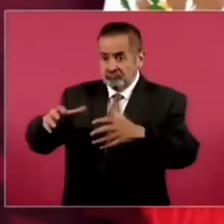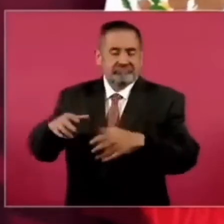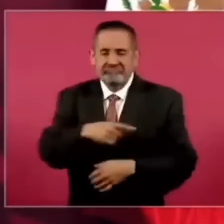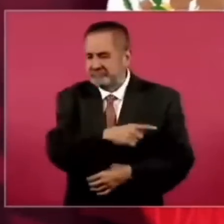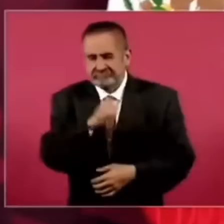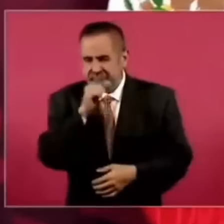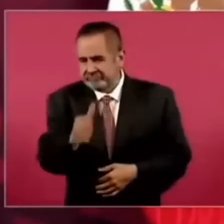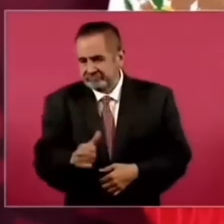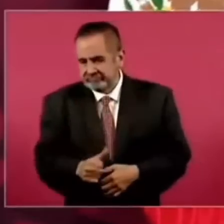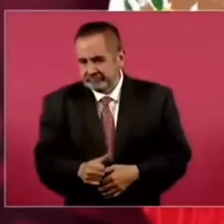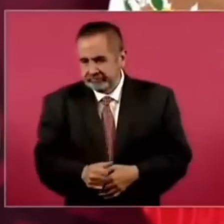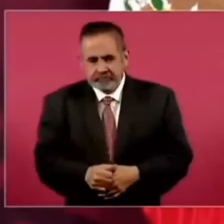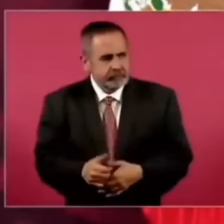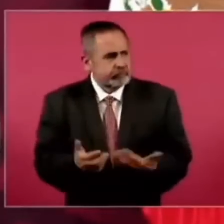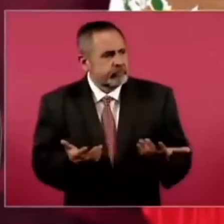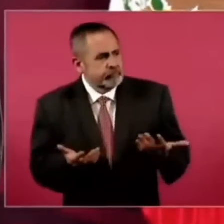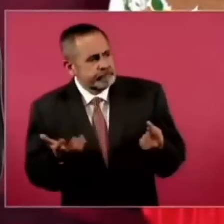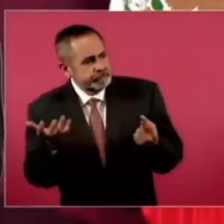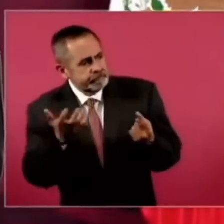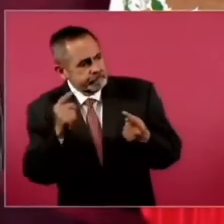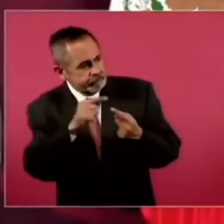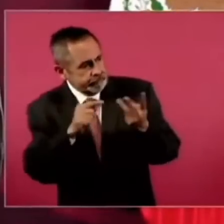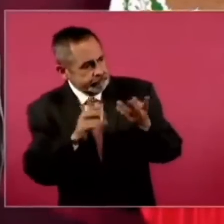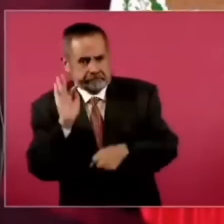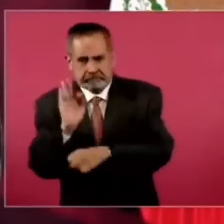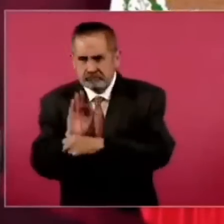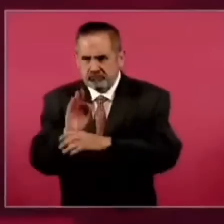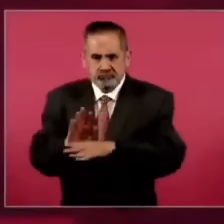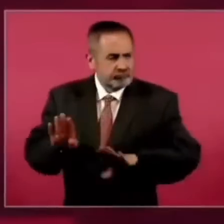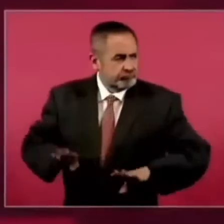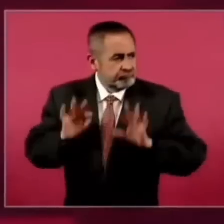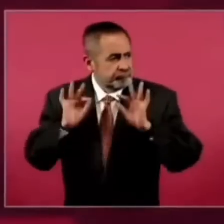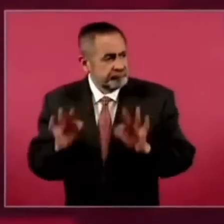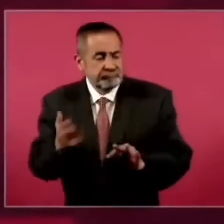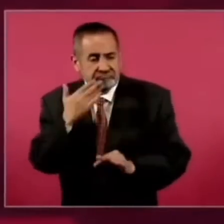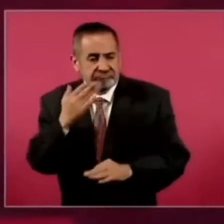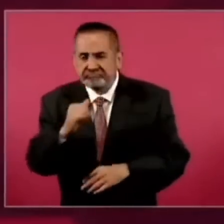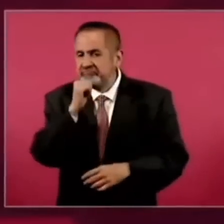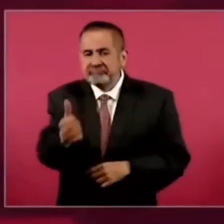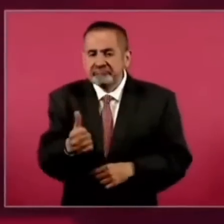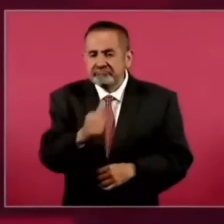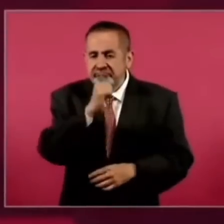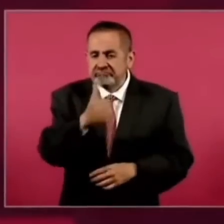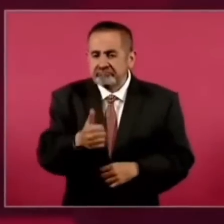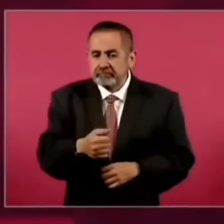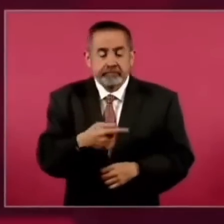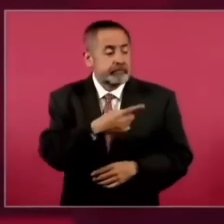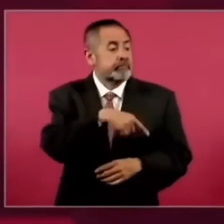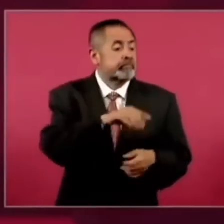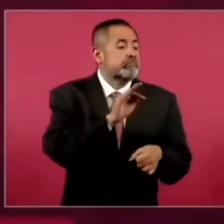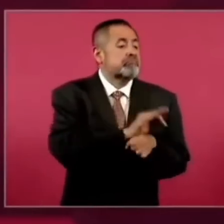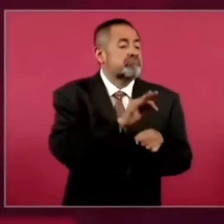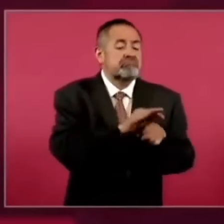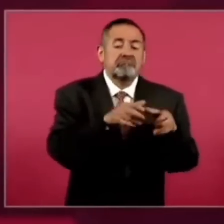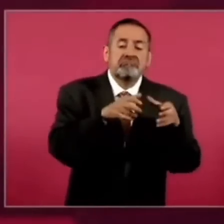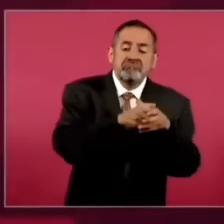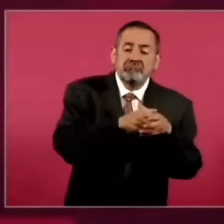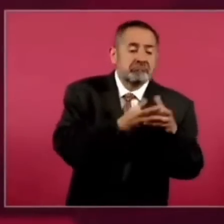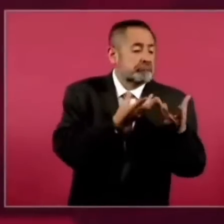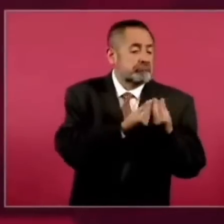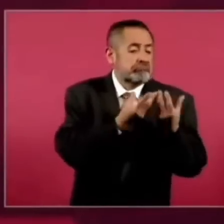No hay nada que hagan a favor del pueblo. Están ahí para defender